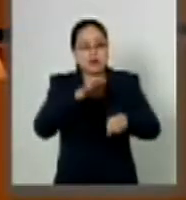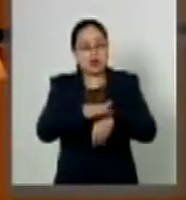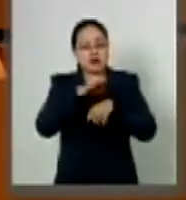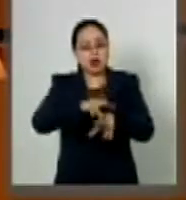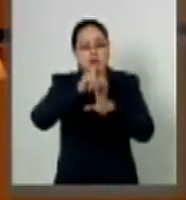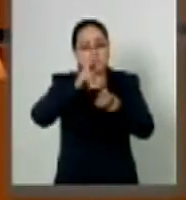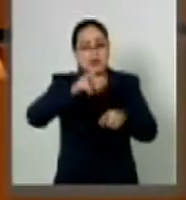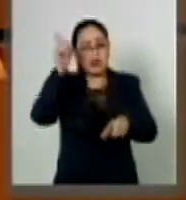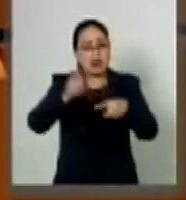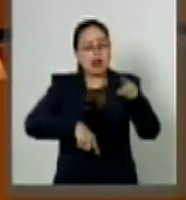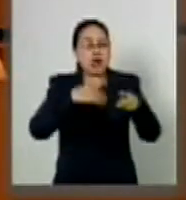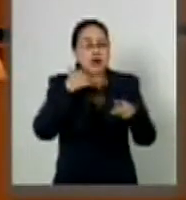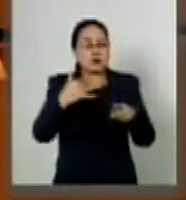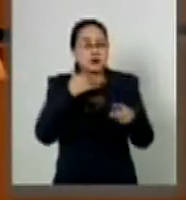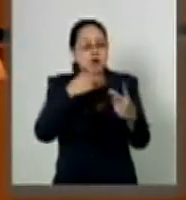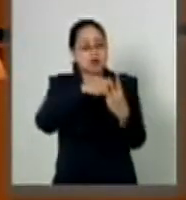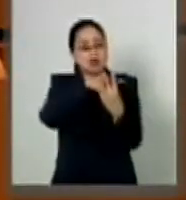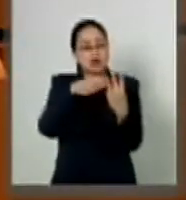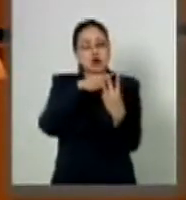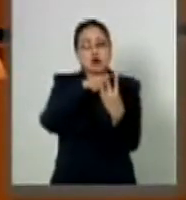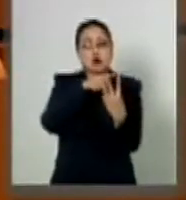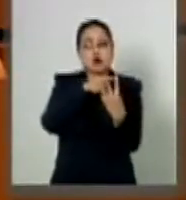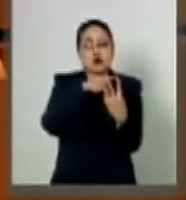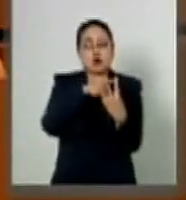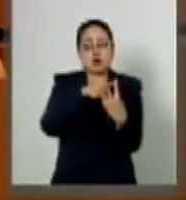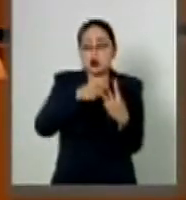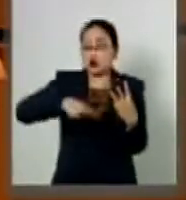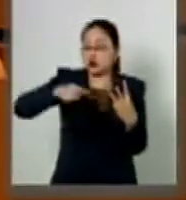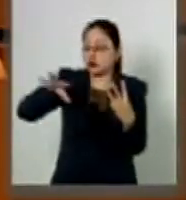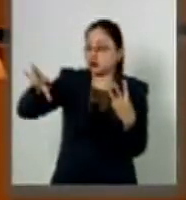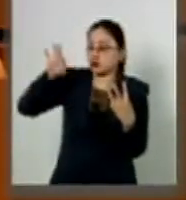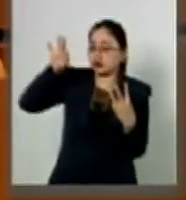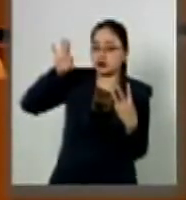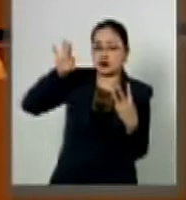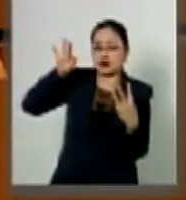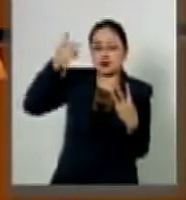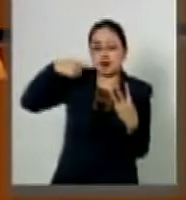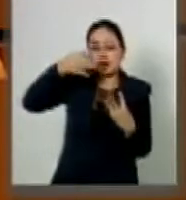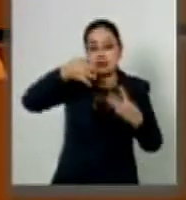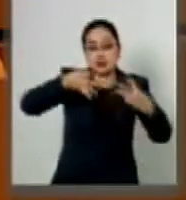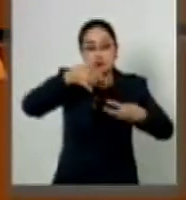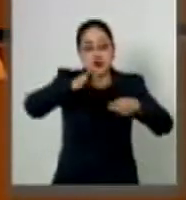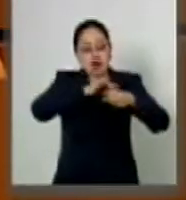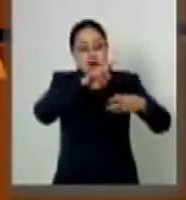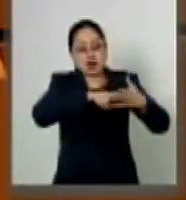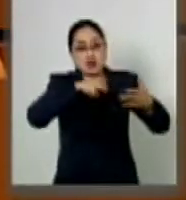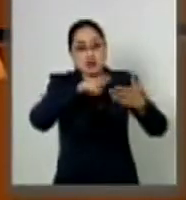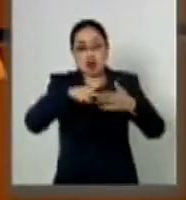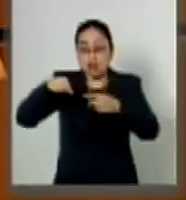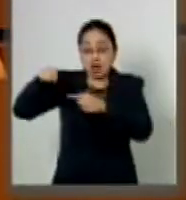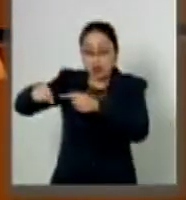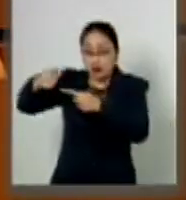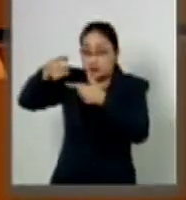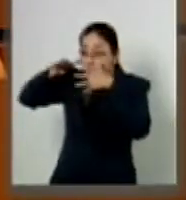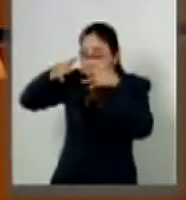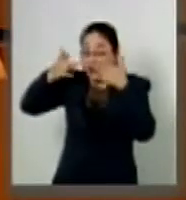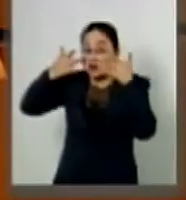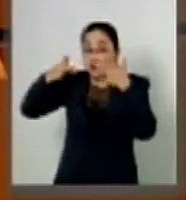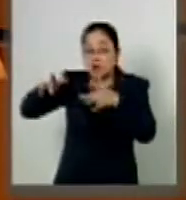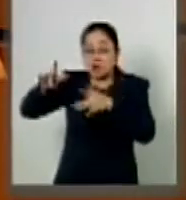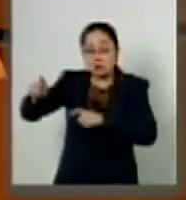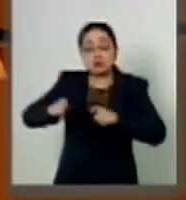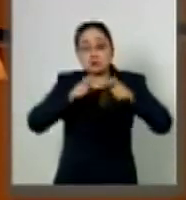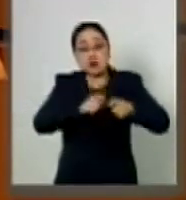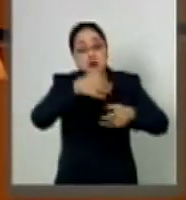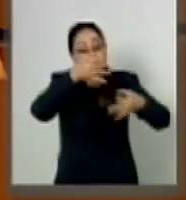anticorrupción, uno de ellos es la magistrada que se eligió aquí al Tribunal Electoral, renunció para irse de magistrada anticorrupción.